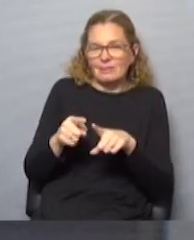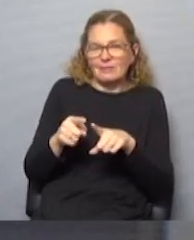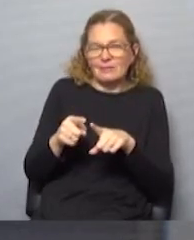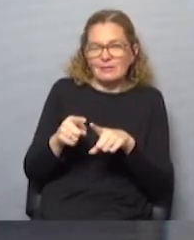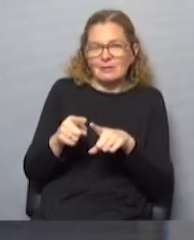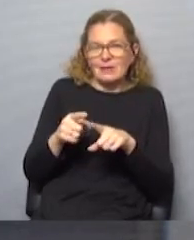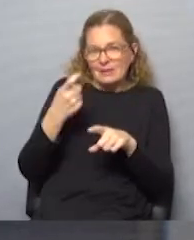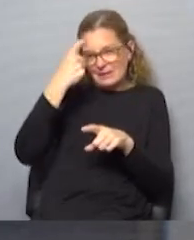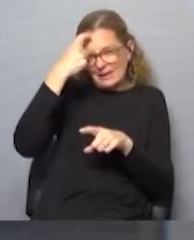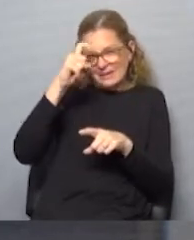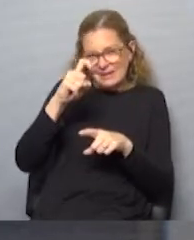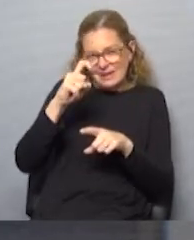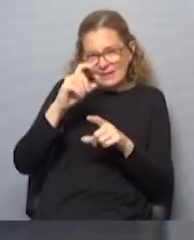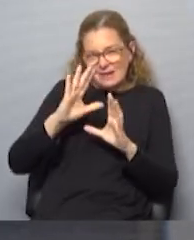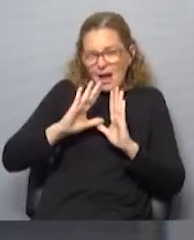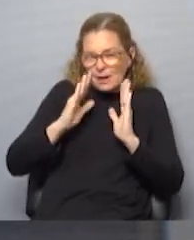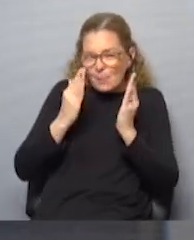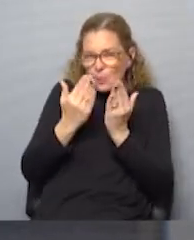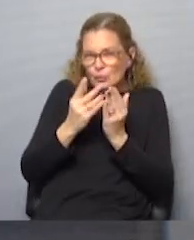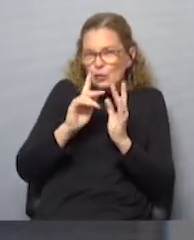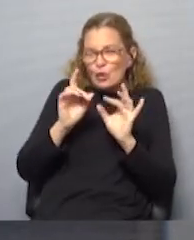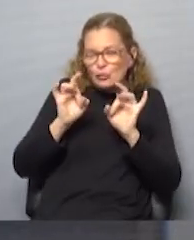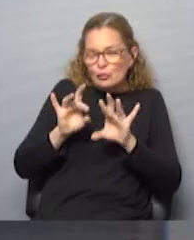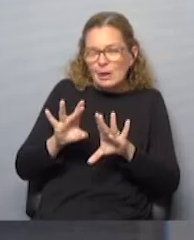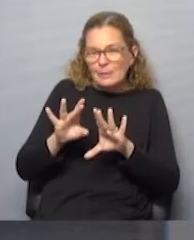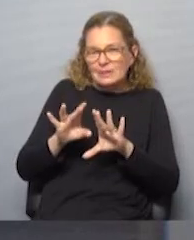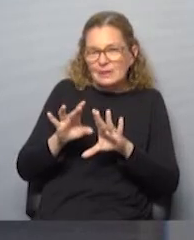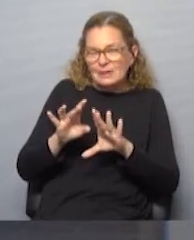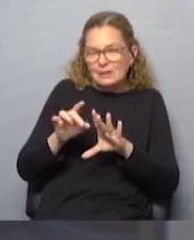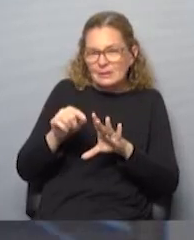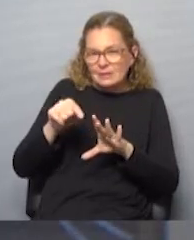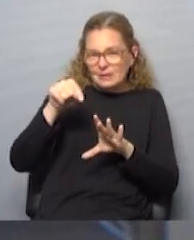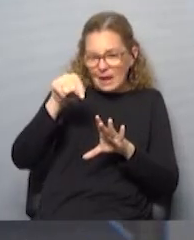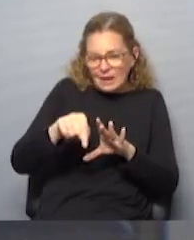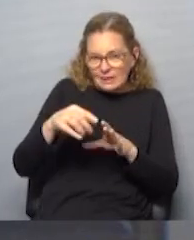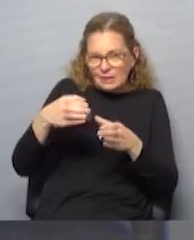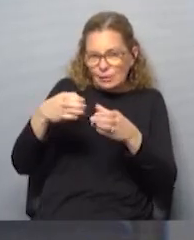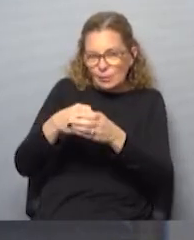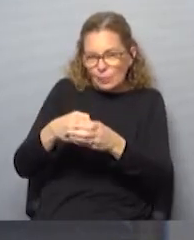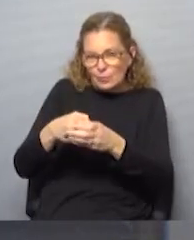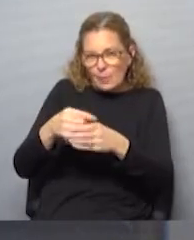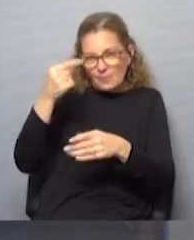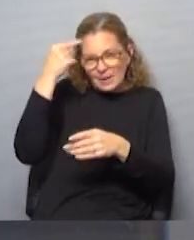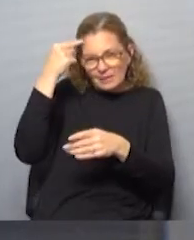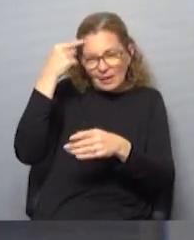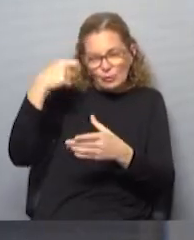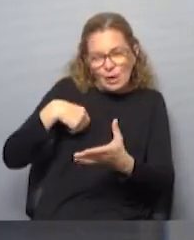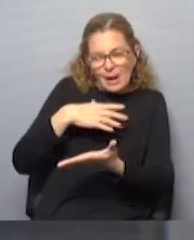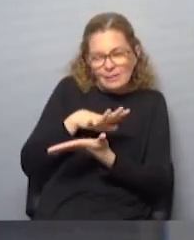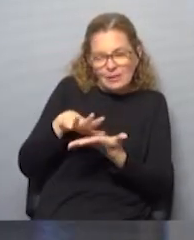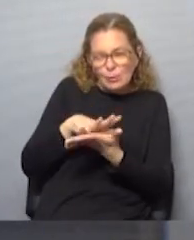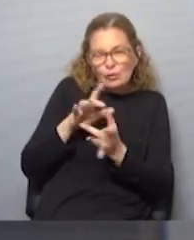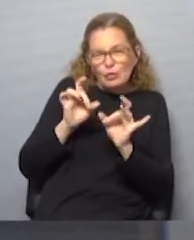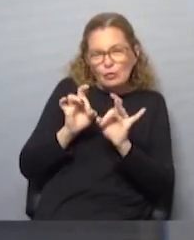de ciencia a nivel global no solamente en la chiquita digamos de la situación